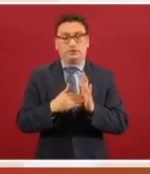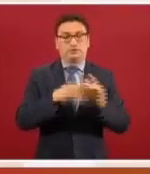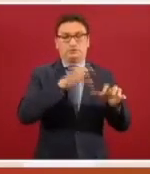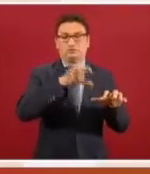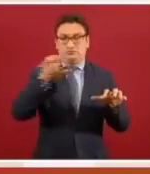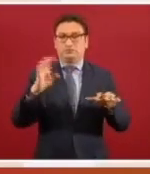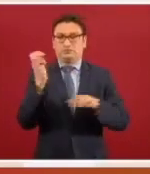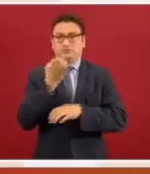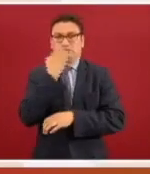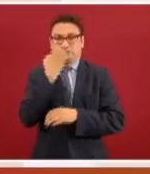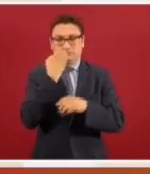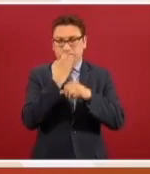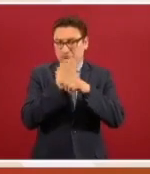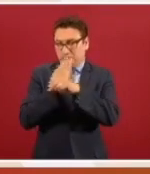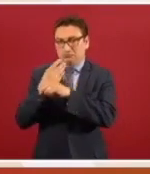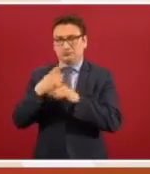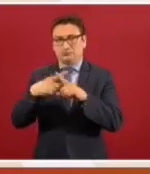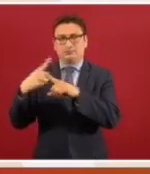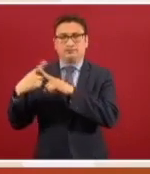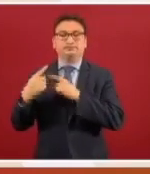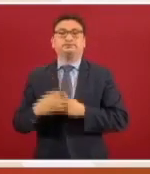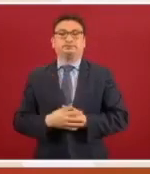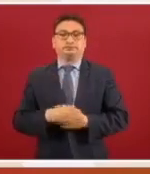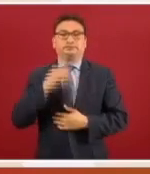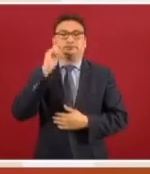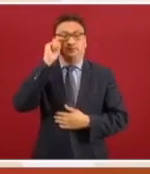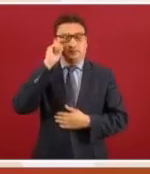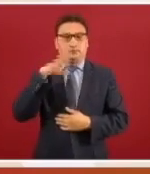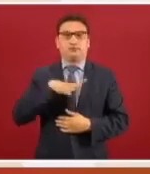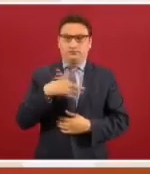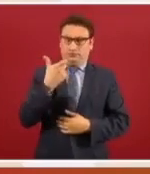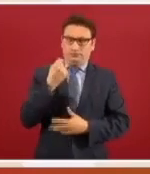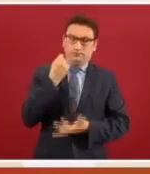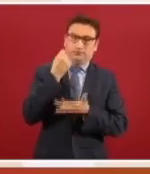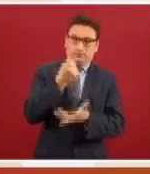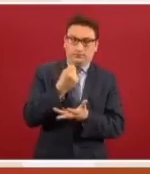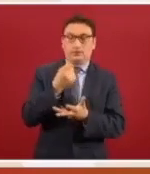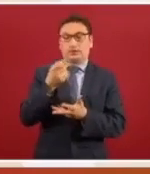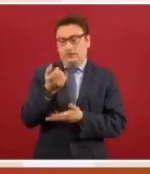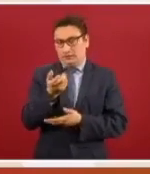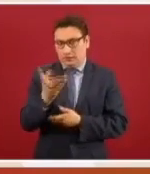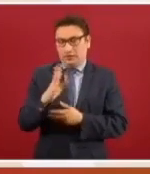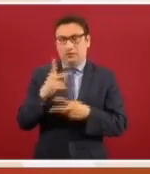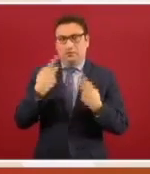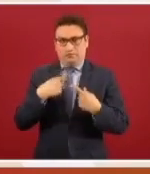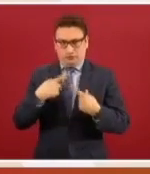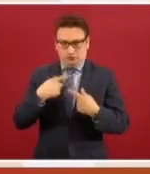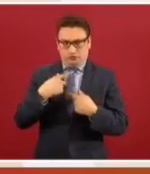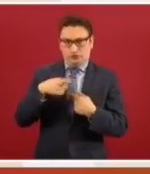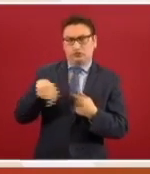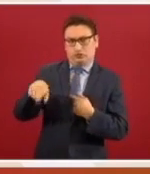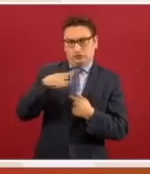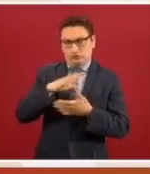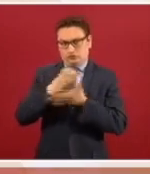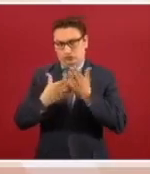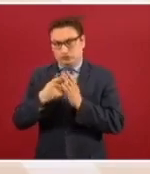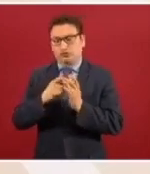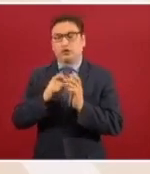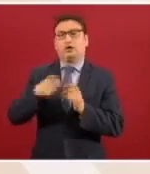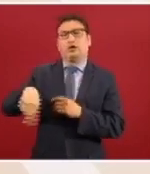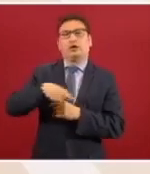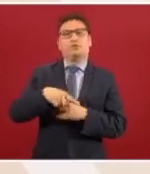31,000 planteles escolares. Se tienen los recursos para contratar de manera adicional